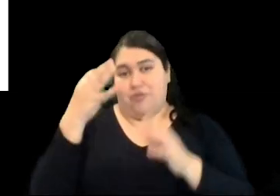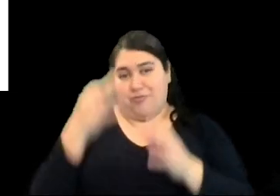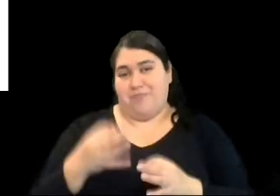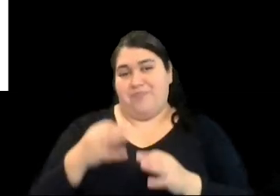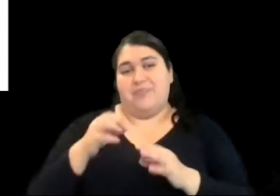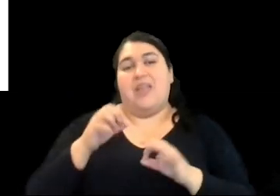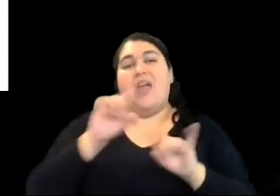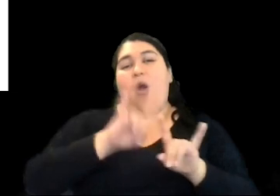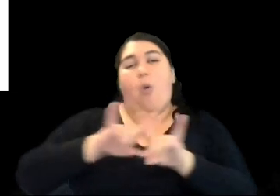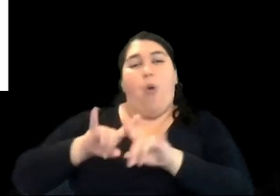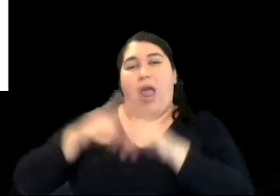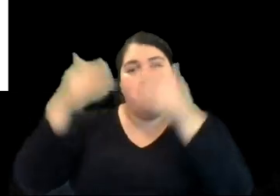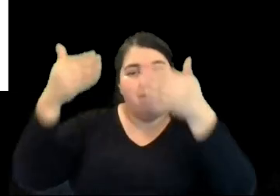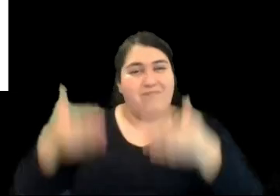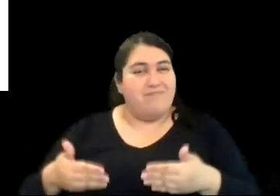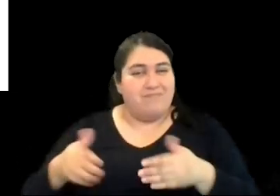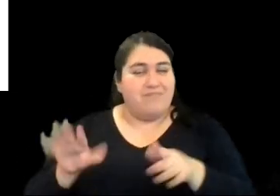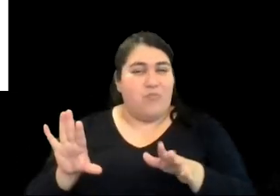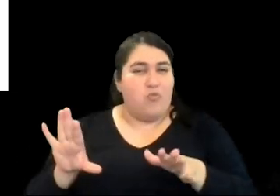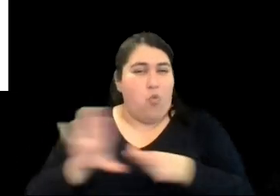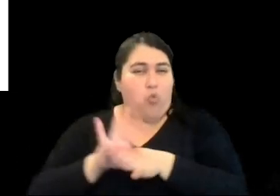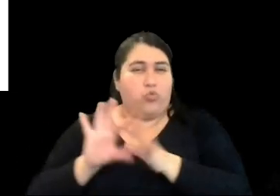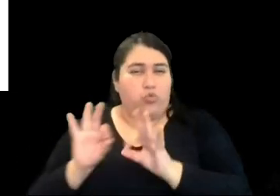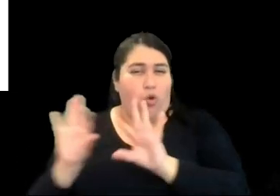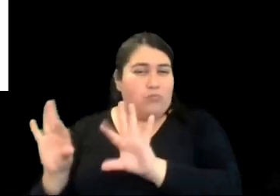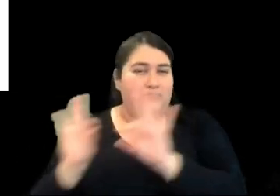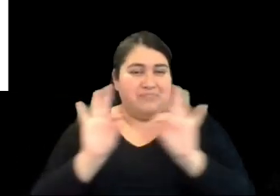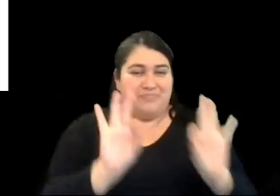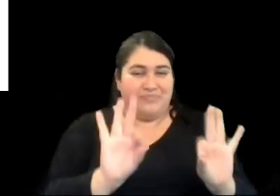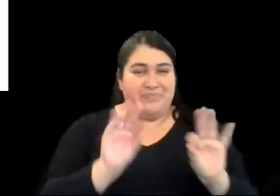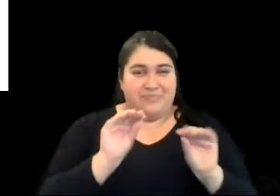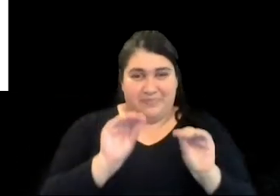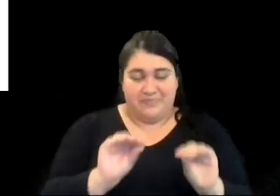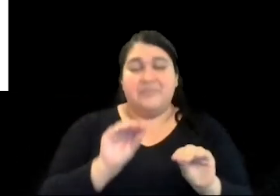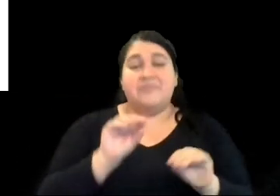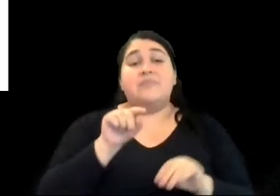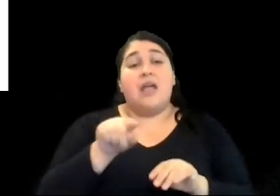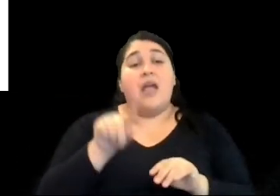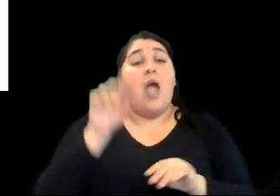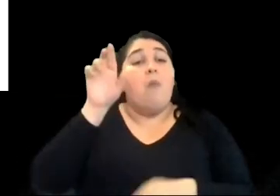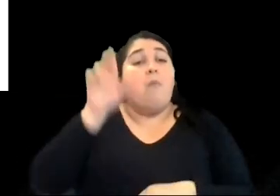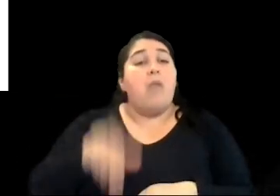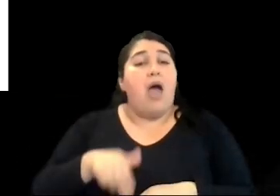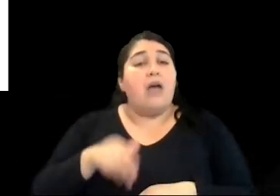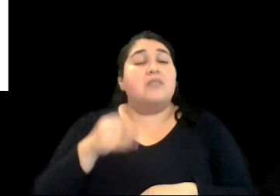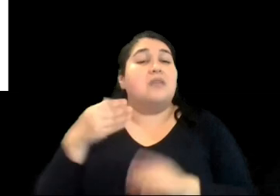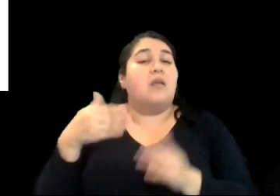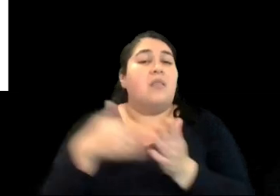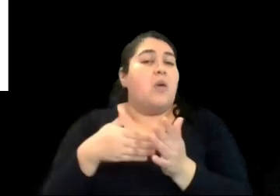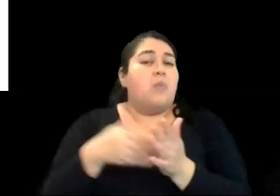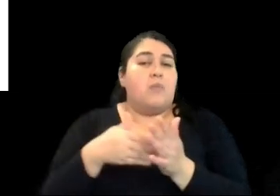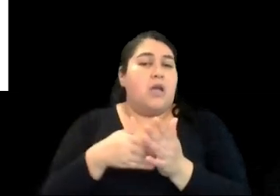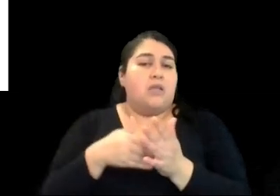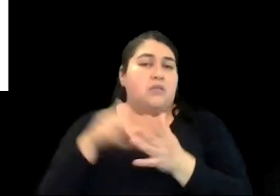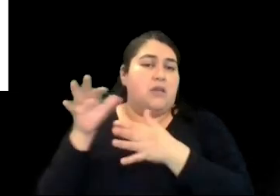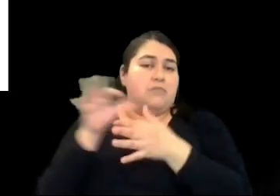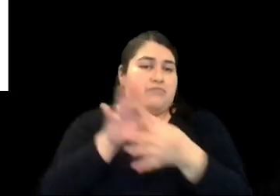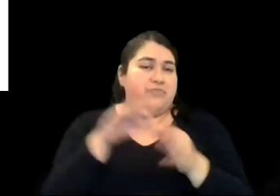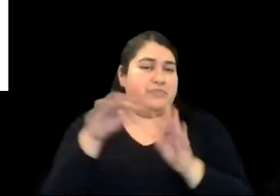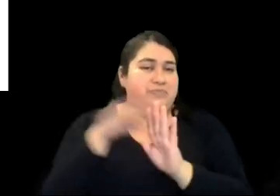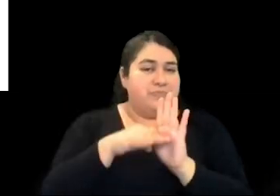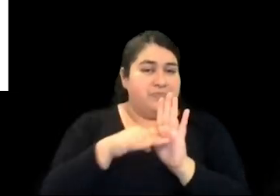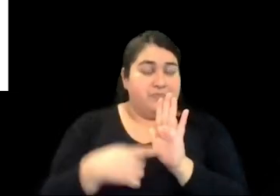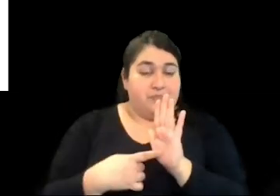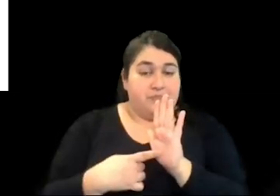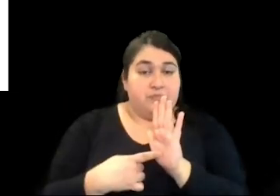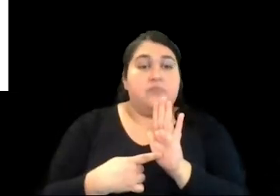del organismo. Vamos a ver que los planes dependen de esta condición y que